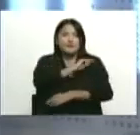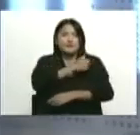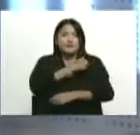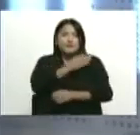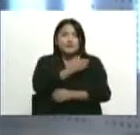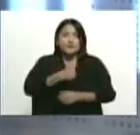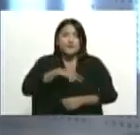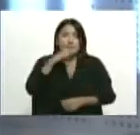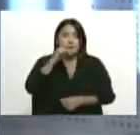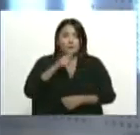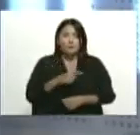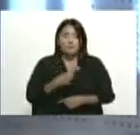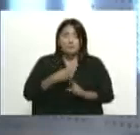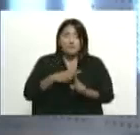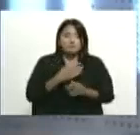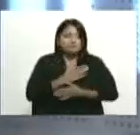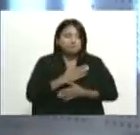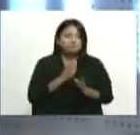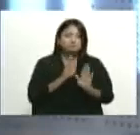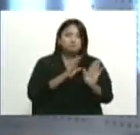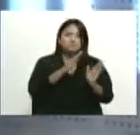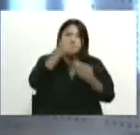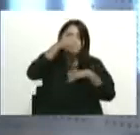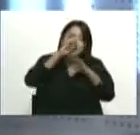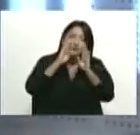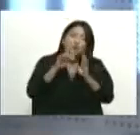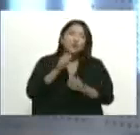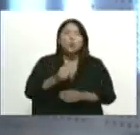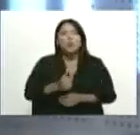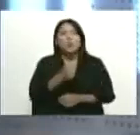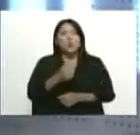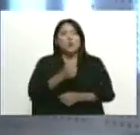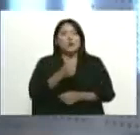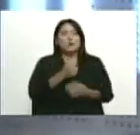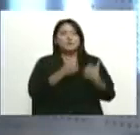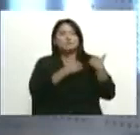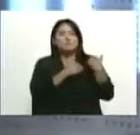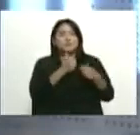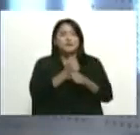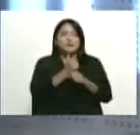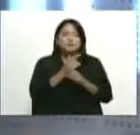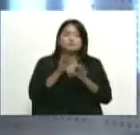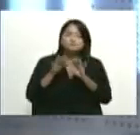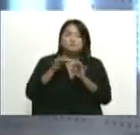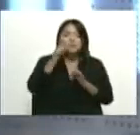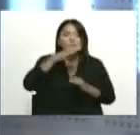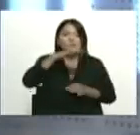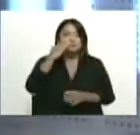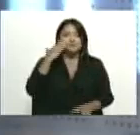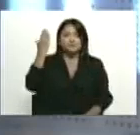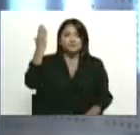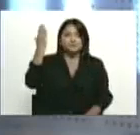prestos y prestas para todas y cada una de las labores, siempre junto al pueblo. Vamos a escucharlo.